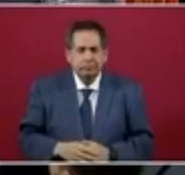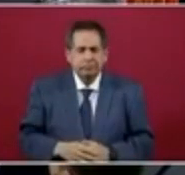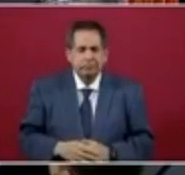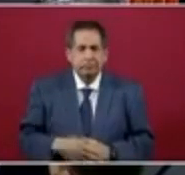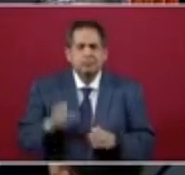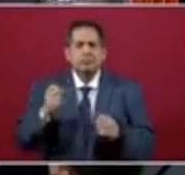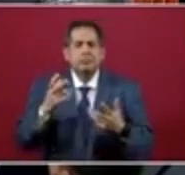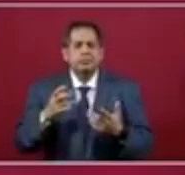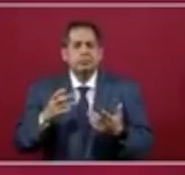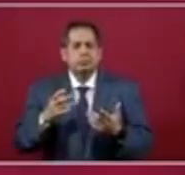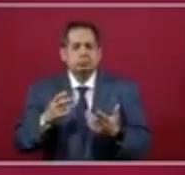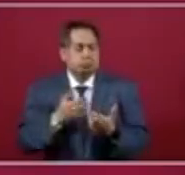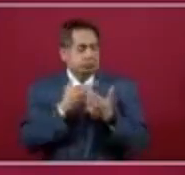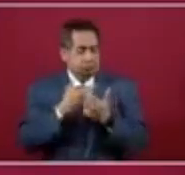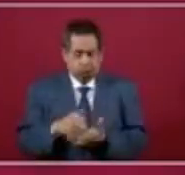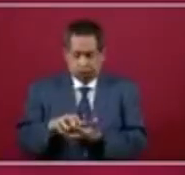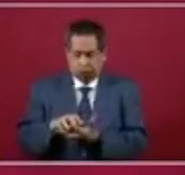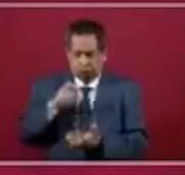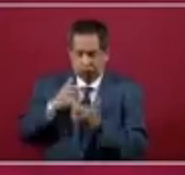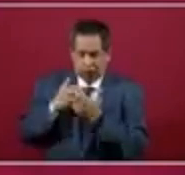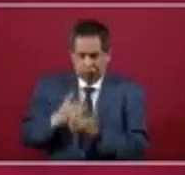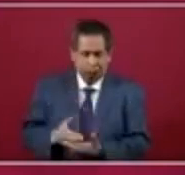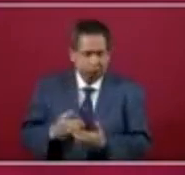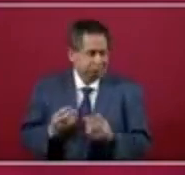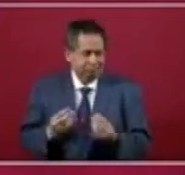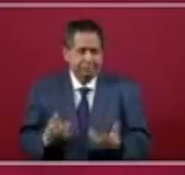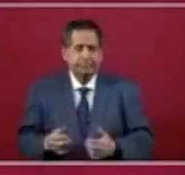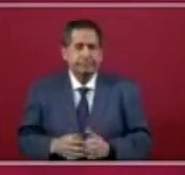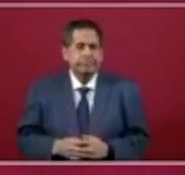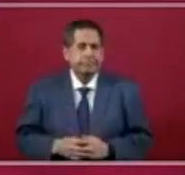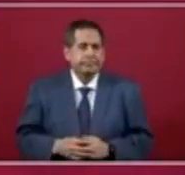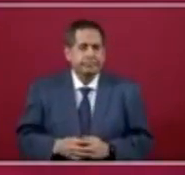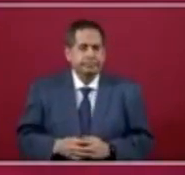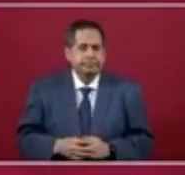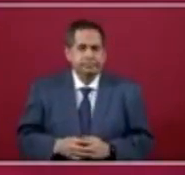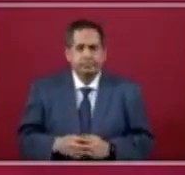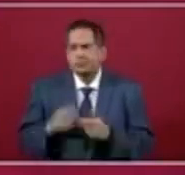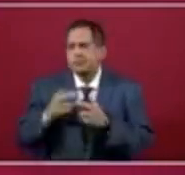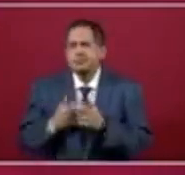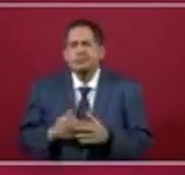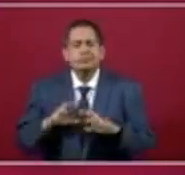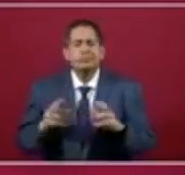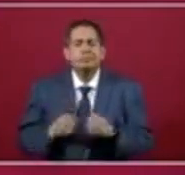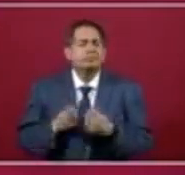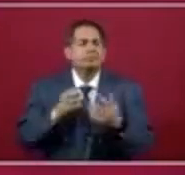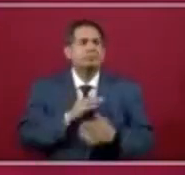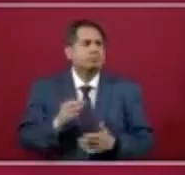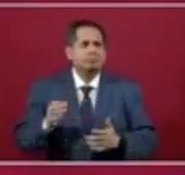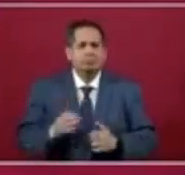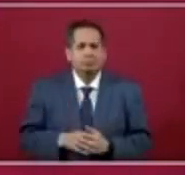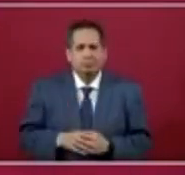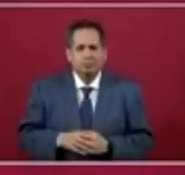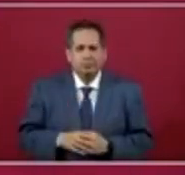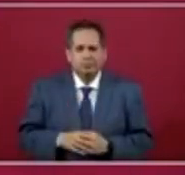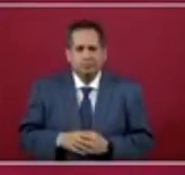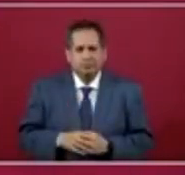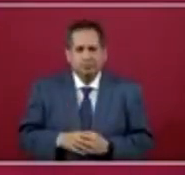¿Cuánto nos va a significar esta medida? Nos va a significar